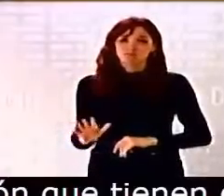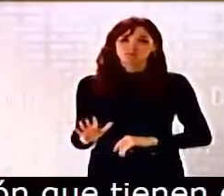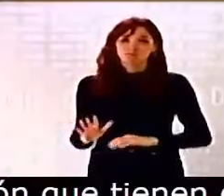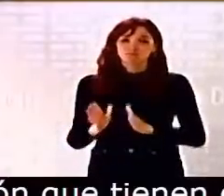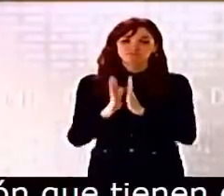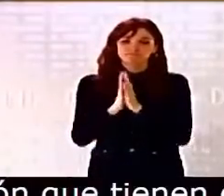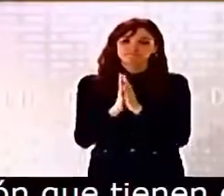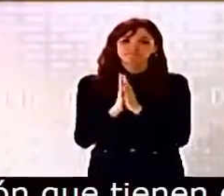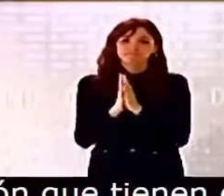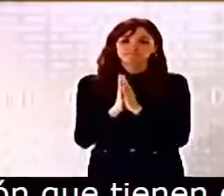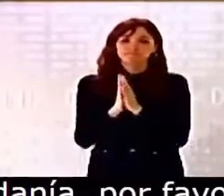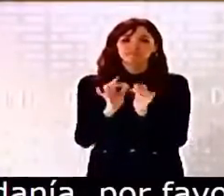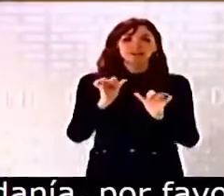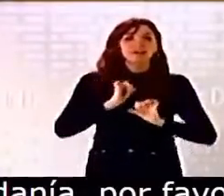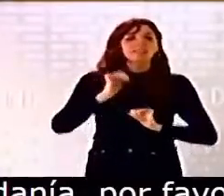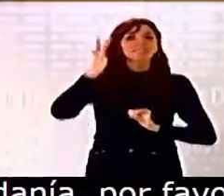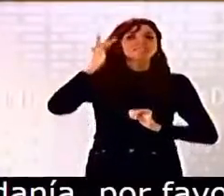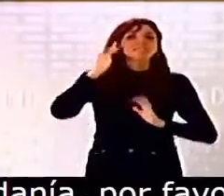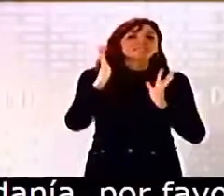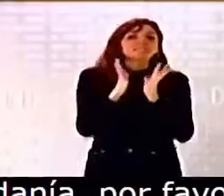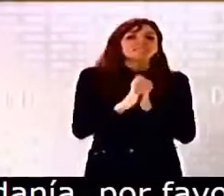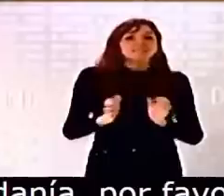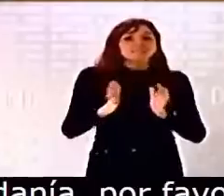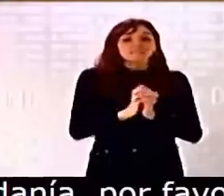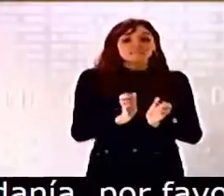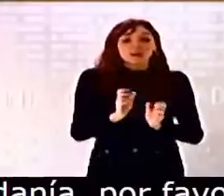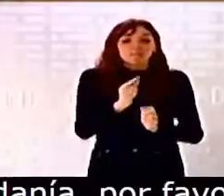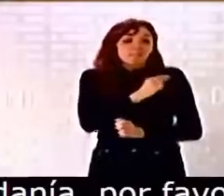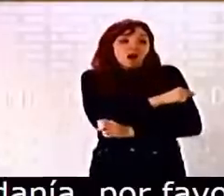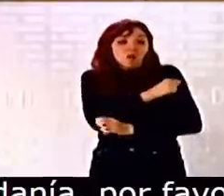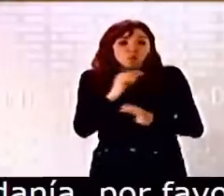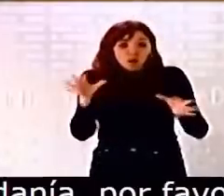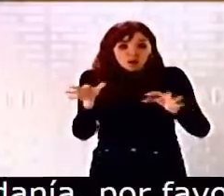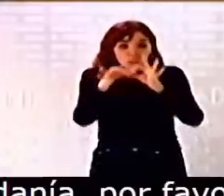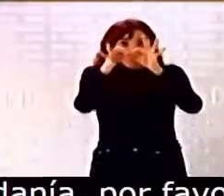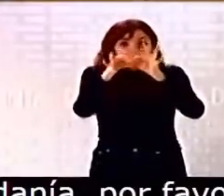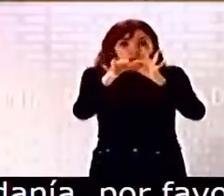la esperanza en el proceso de vacunación.